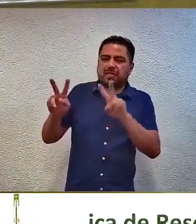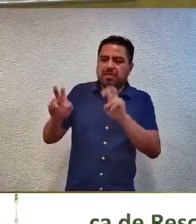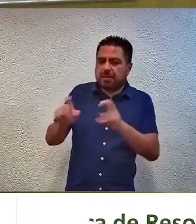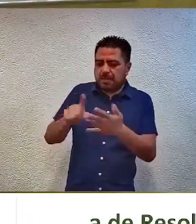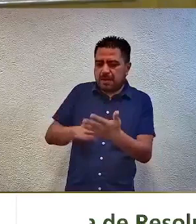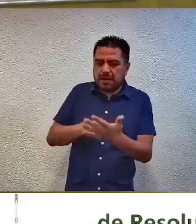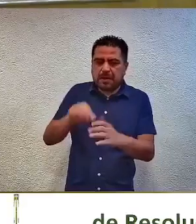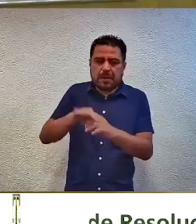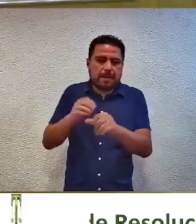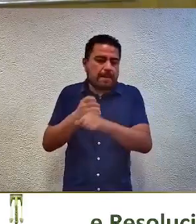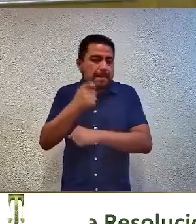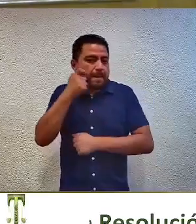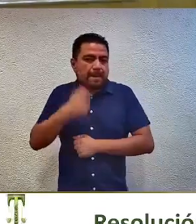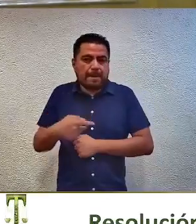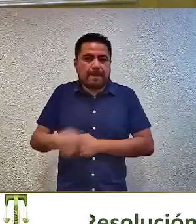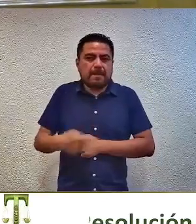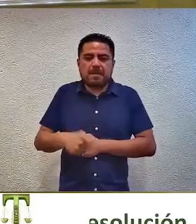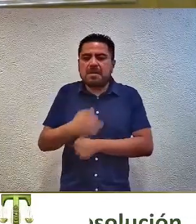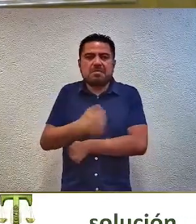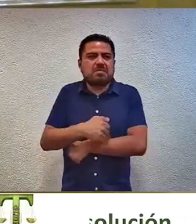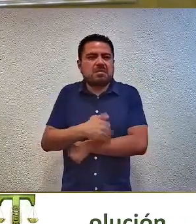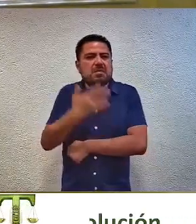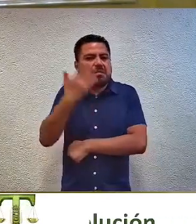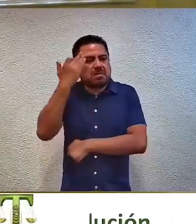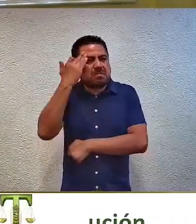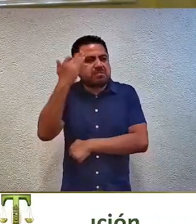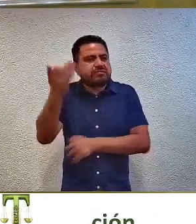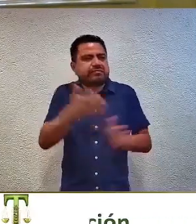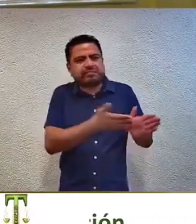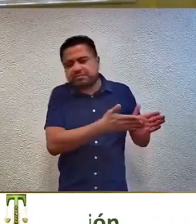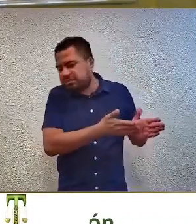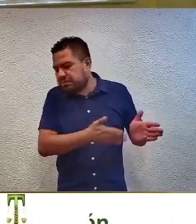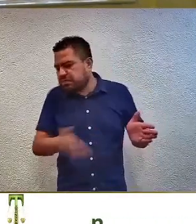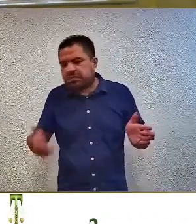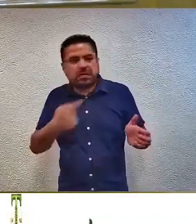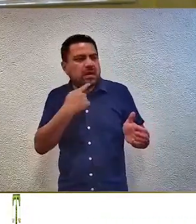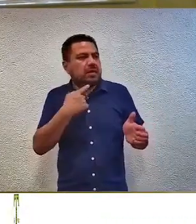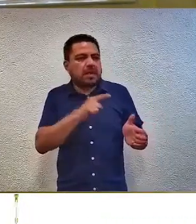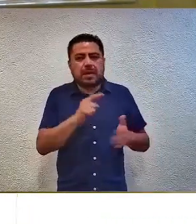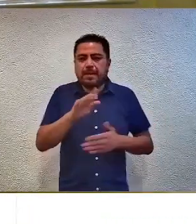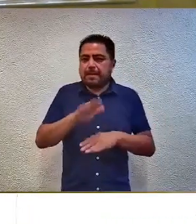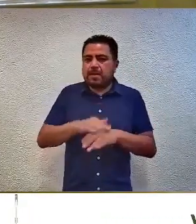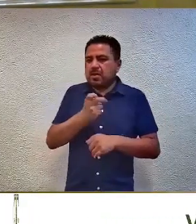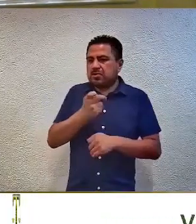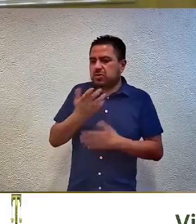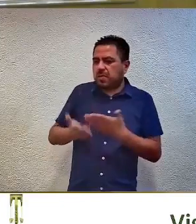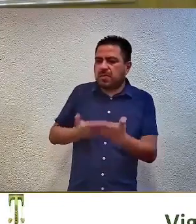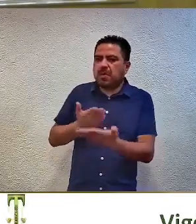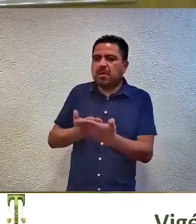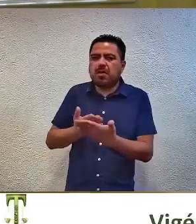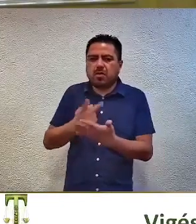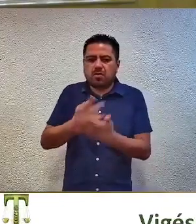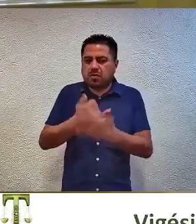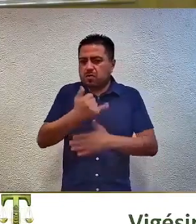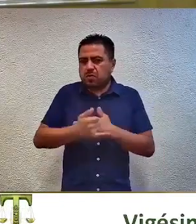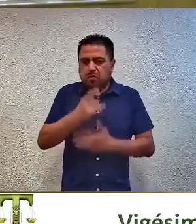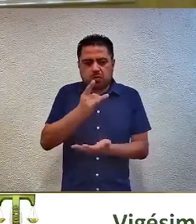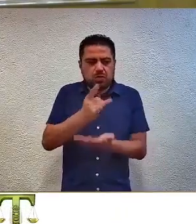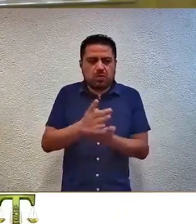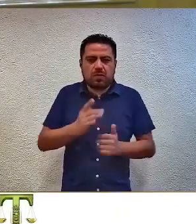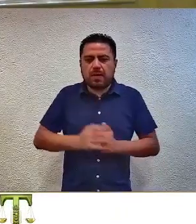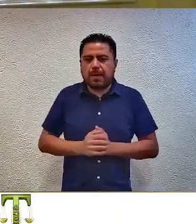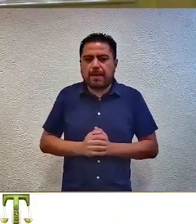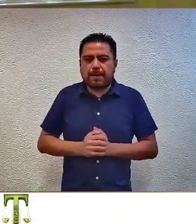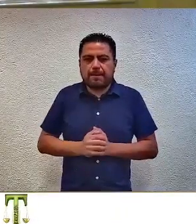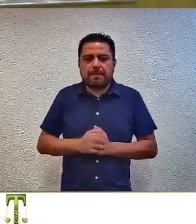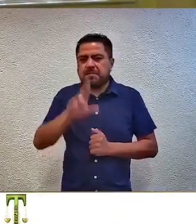Guerrero, al resultar extemporánea la demanda. Por lo anterior, el proyecto propone el siguiente resolutivo único.